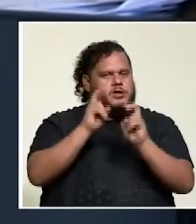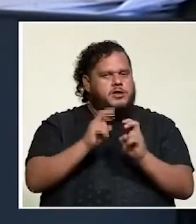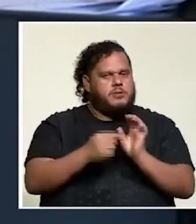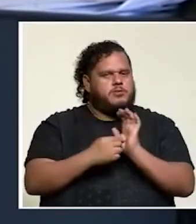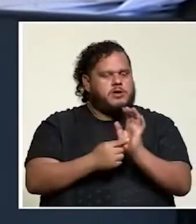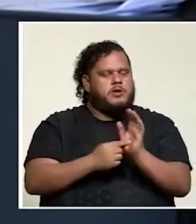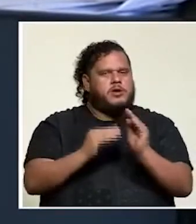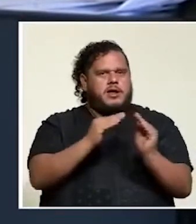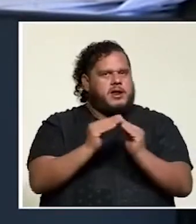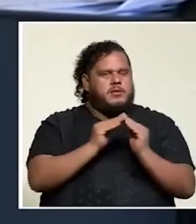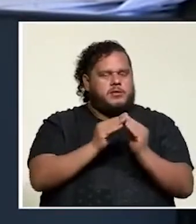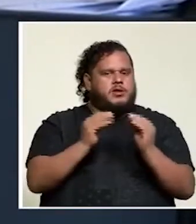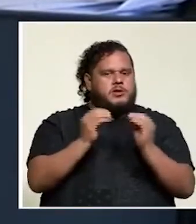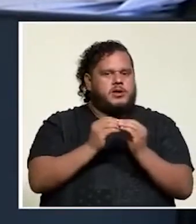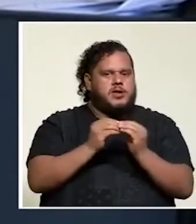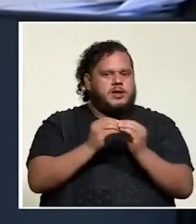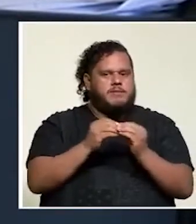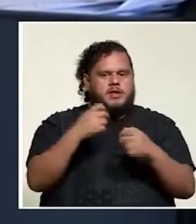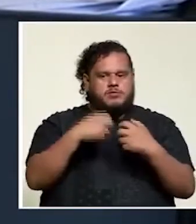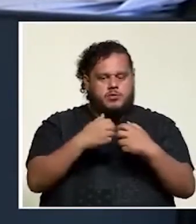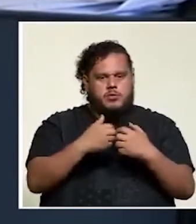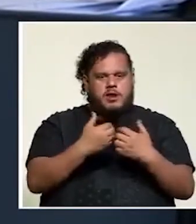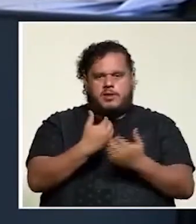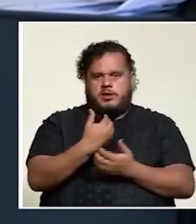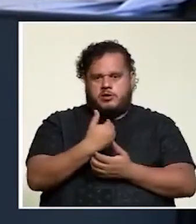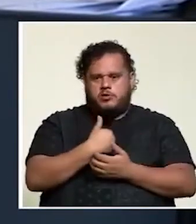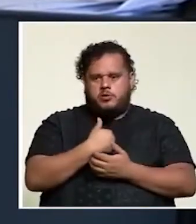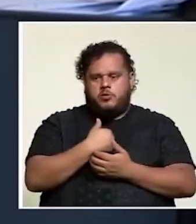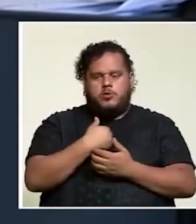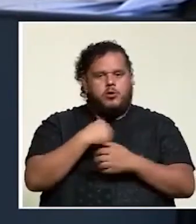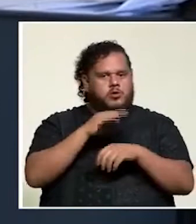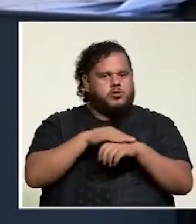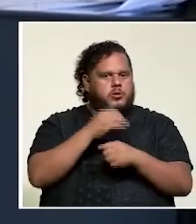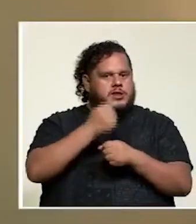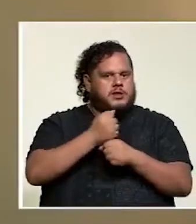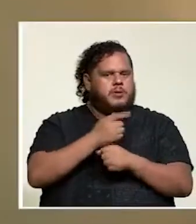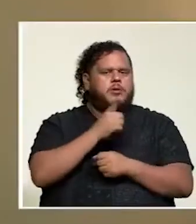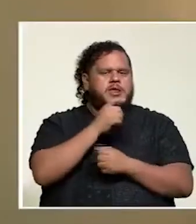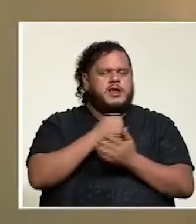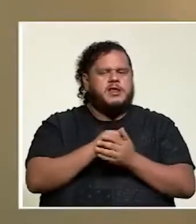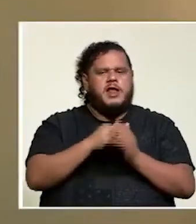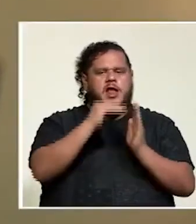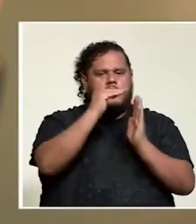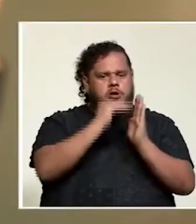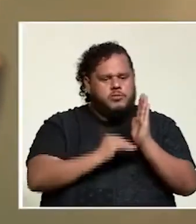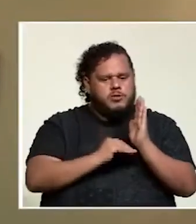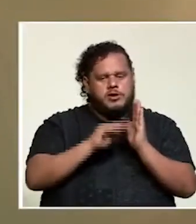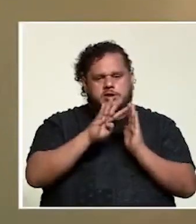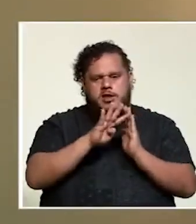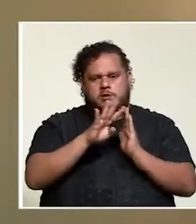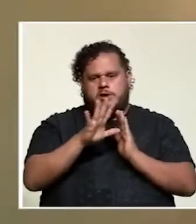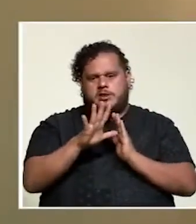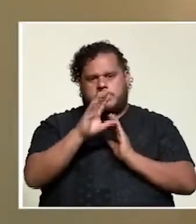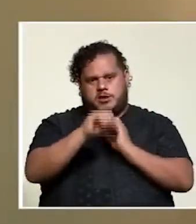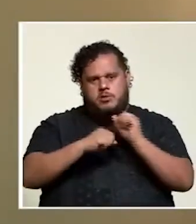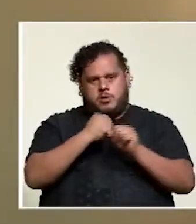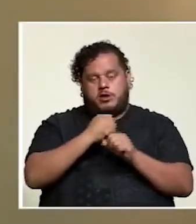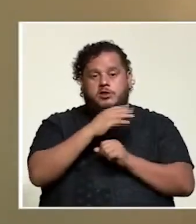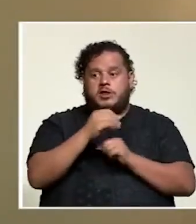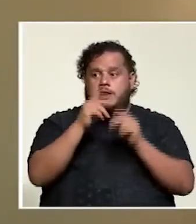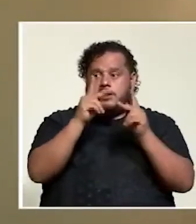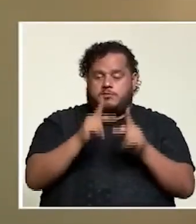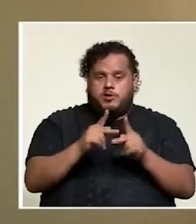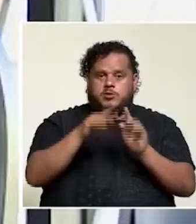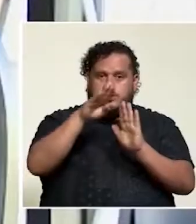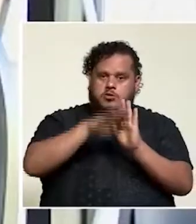que la población que más perjudicada resultó en términos laborales fueron los menores de 45 años y las personas